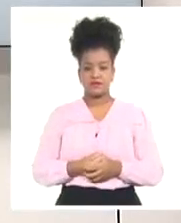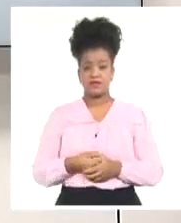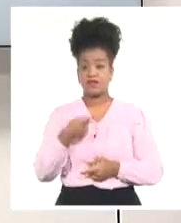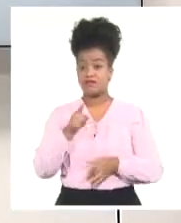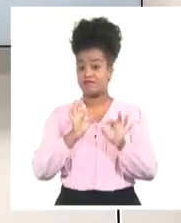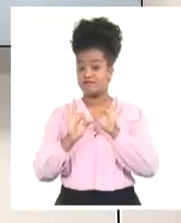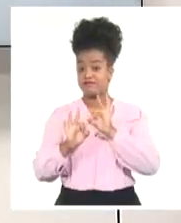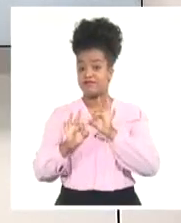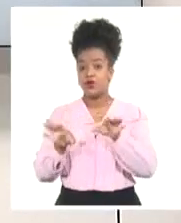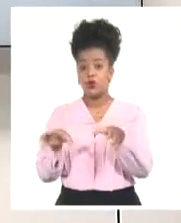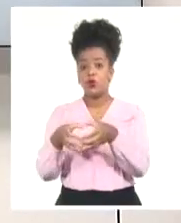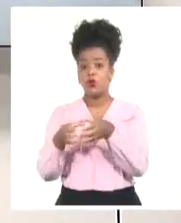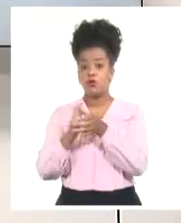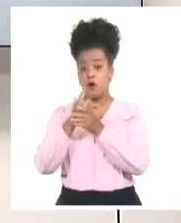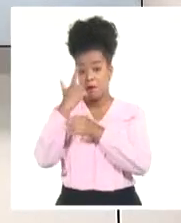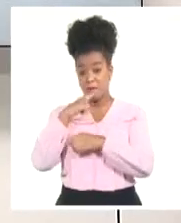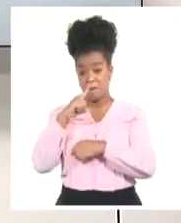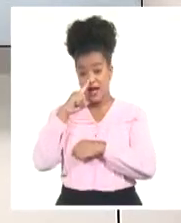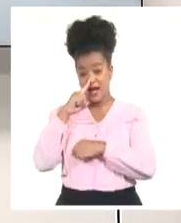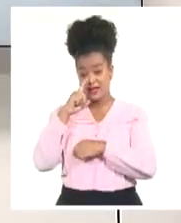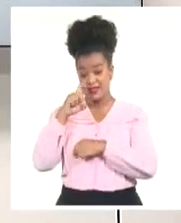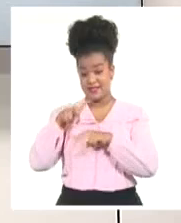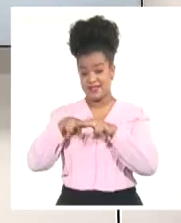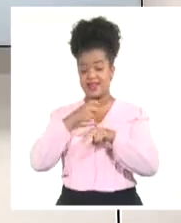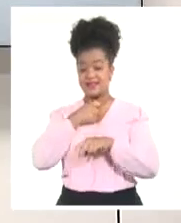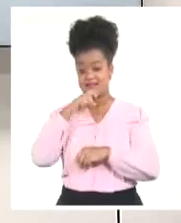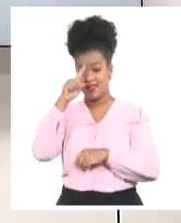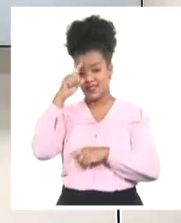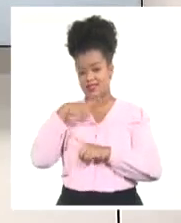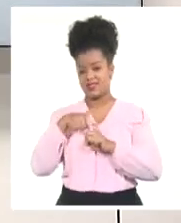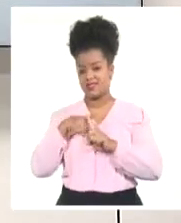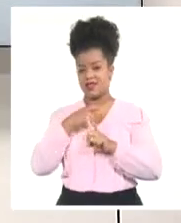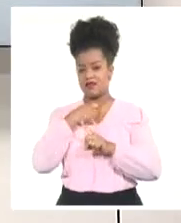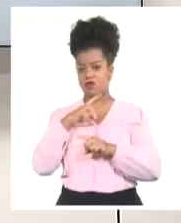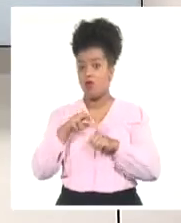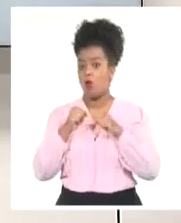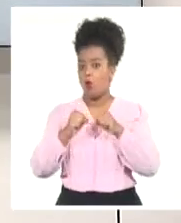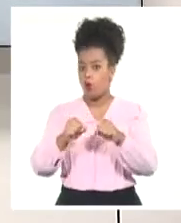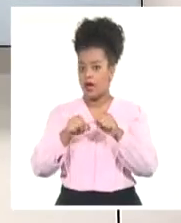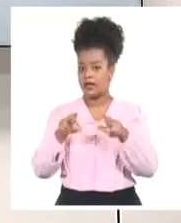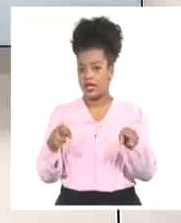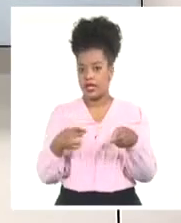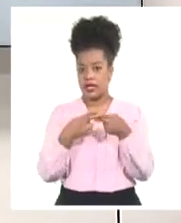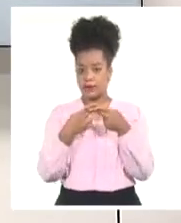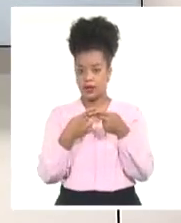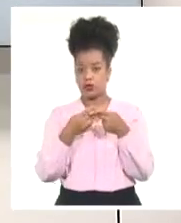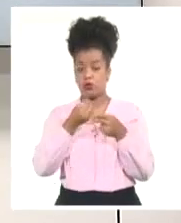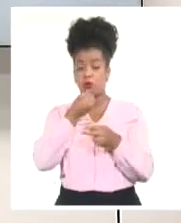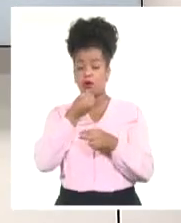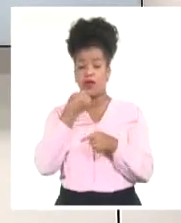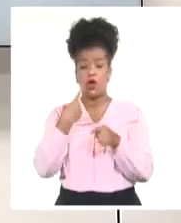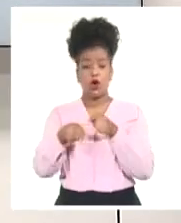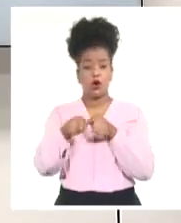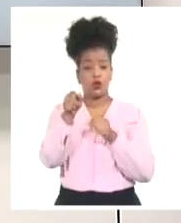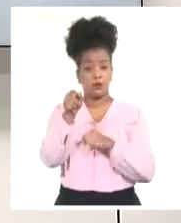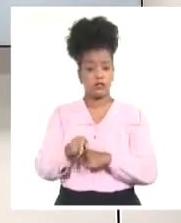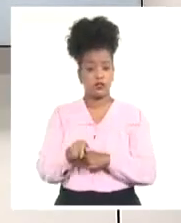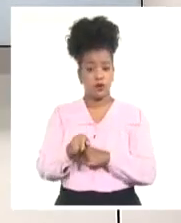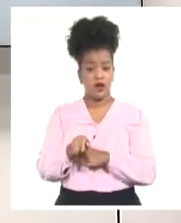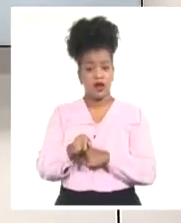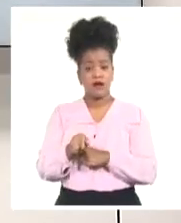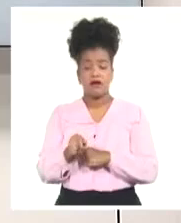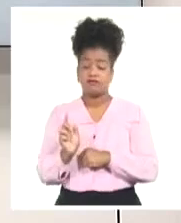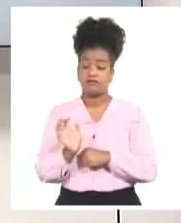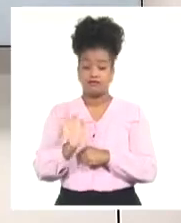Manchester City le dio un baño ofensivo a una discreta defensa del Real Madrid, que muy probablemente no contará con David Alaba para la vuelta. Lo que pasa es que si al rey no lo